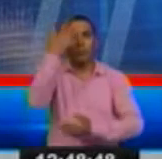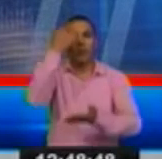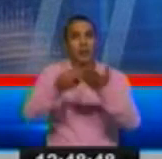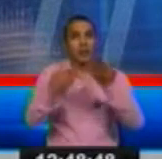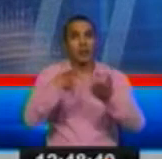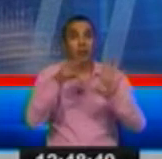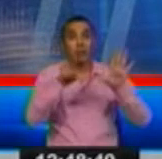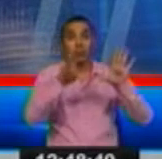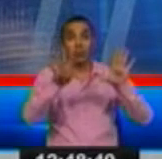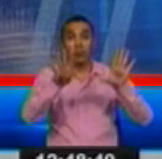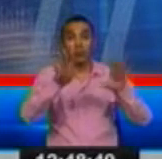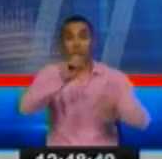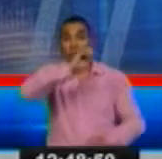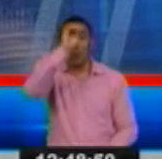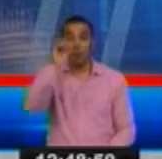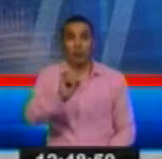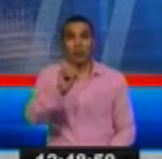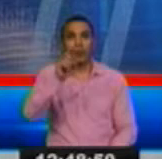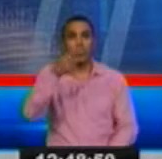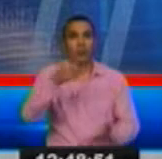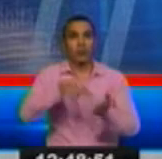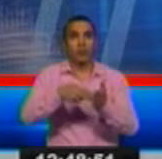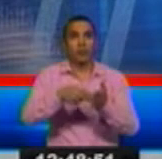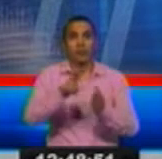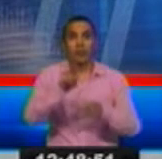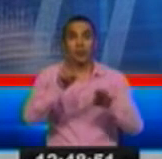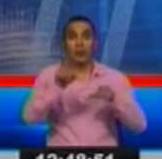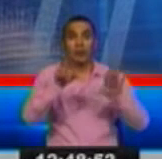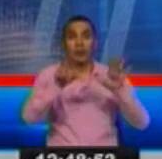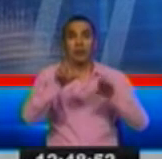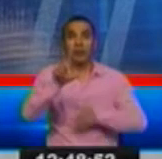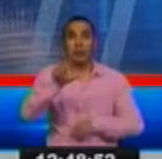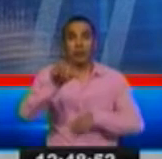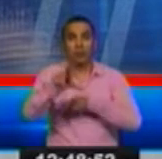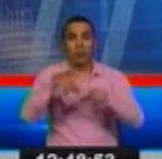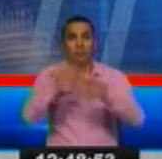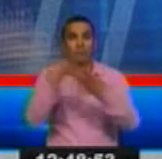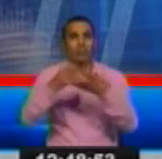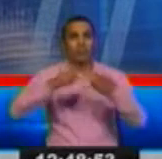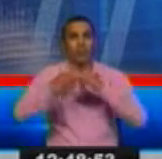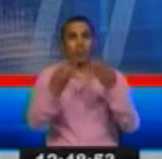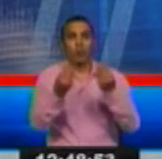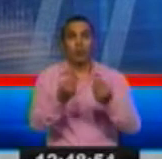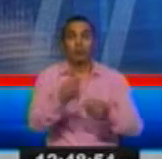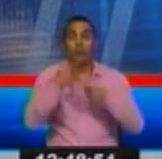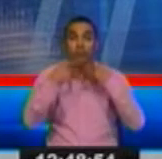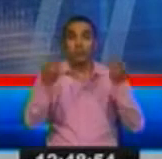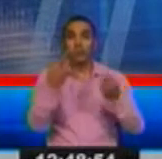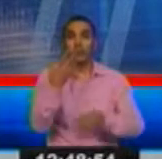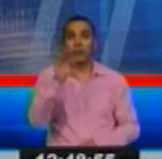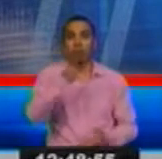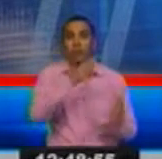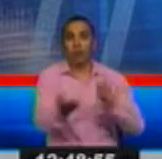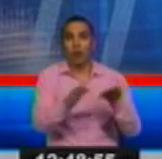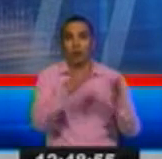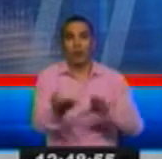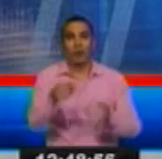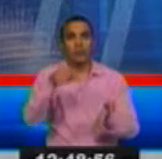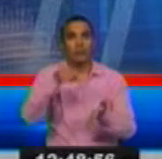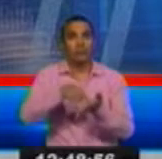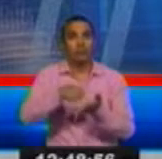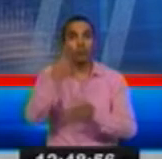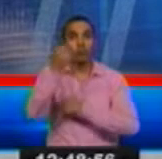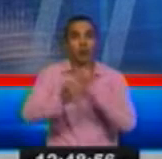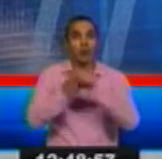un 79% de hacinamiento en 23 centros carcelarios y se han reportado ya 19 muertes desde el